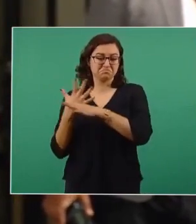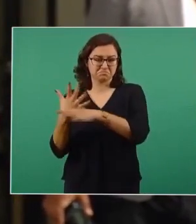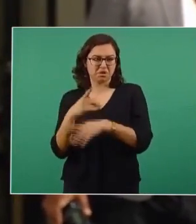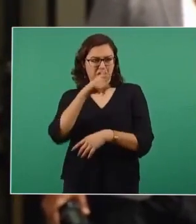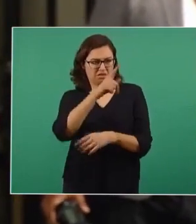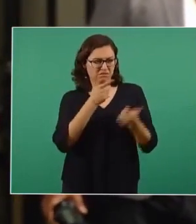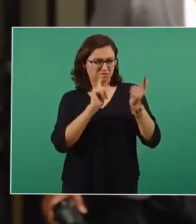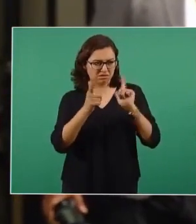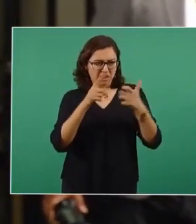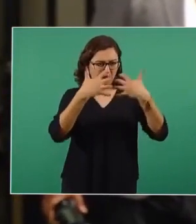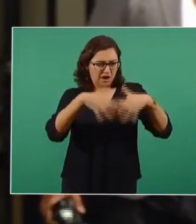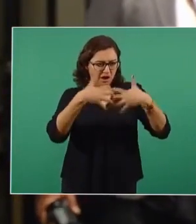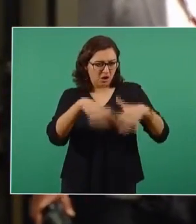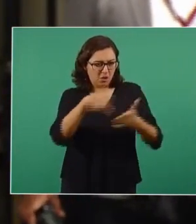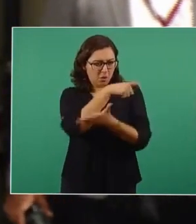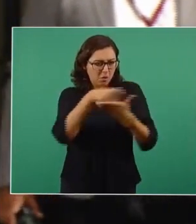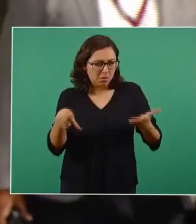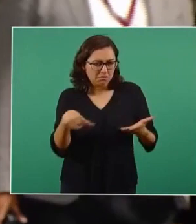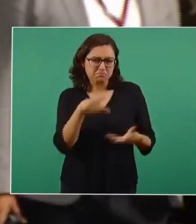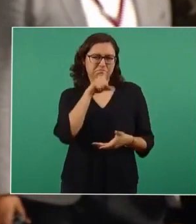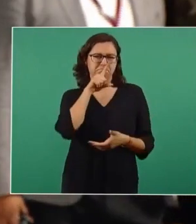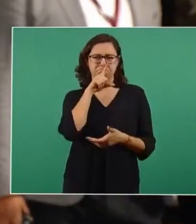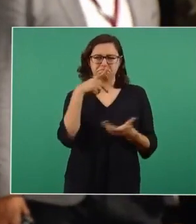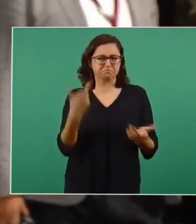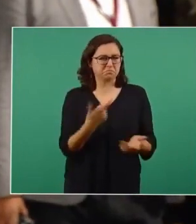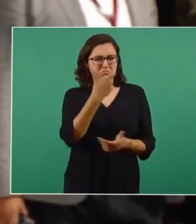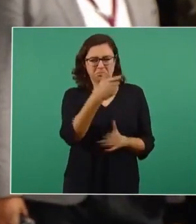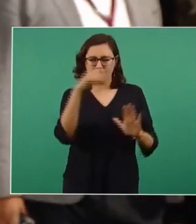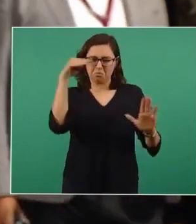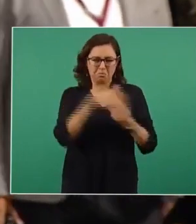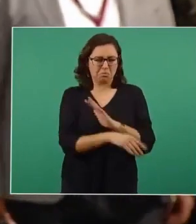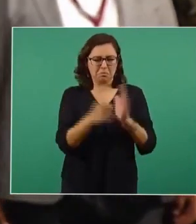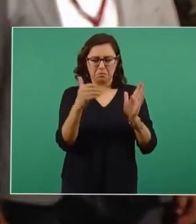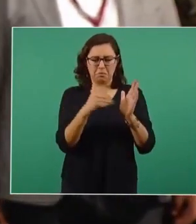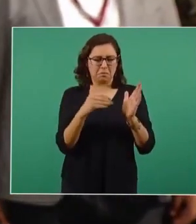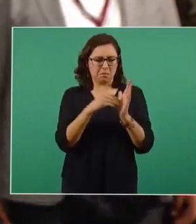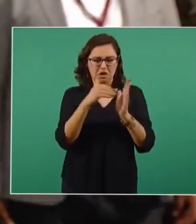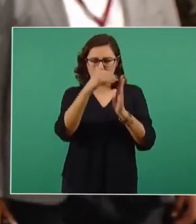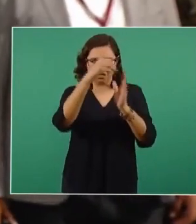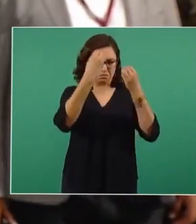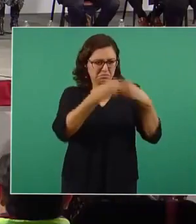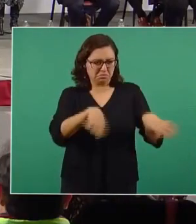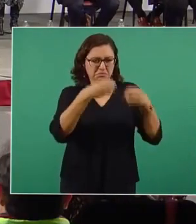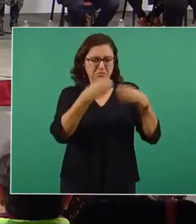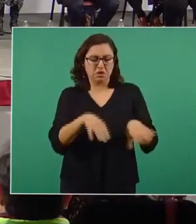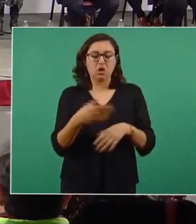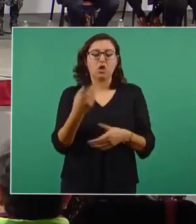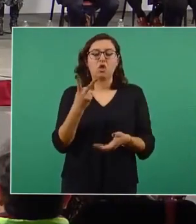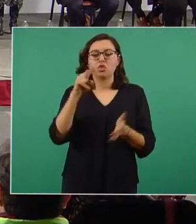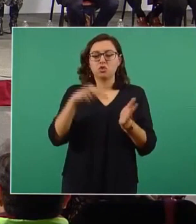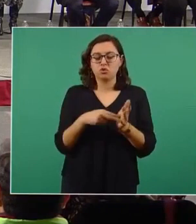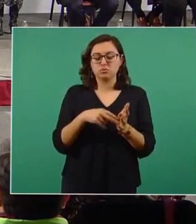la refinería porque tiene pérdidas millonarias. Concretamente dijeron que en el 2019 fueron por